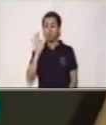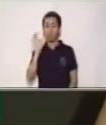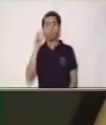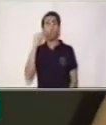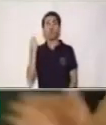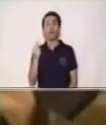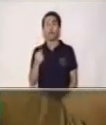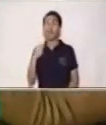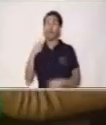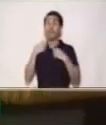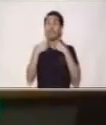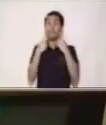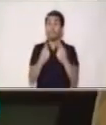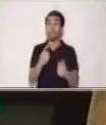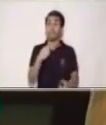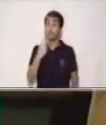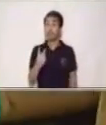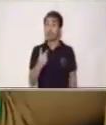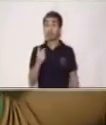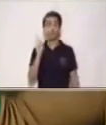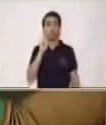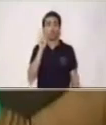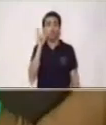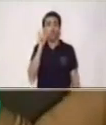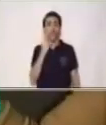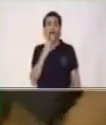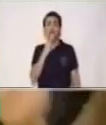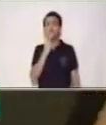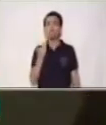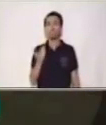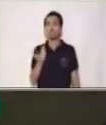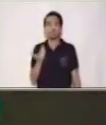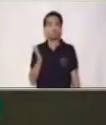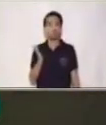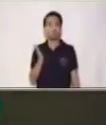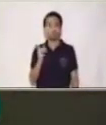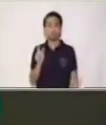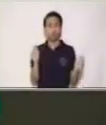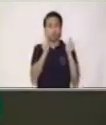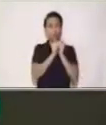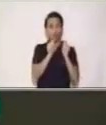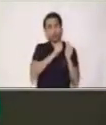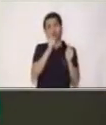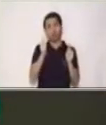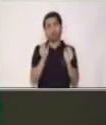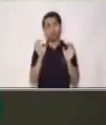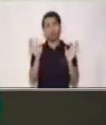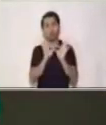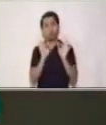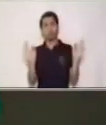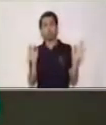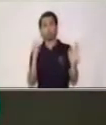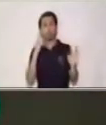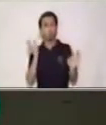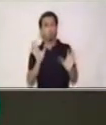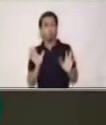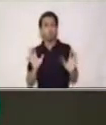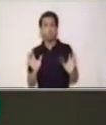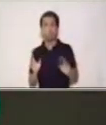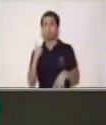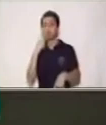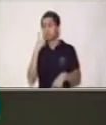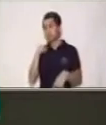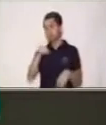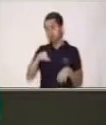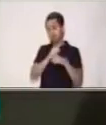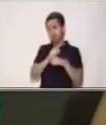Ch. Entonces, estas tres letras son las que el día de hoy nosotros vamos a conocer y a repasar. Si ya la viste con tu